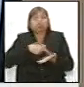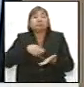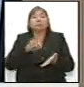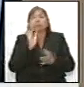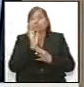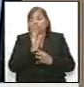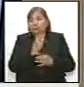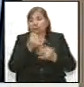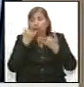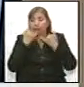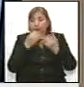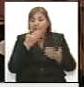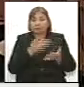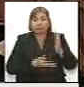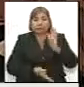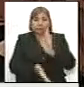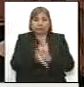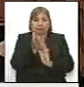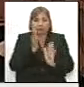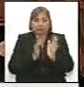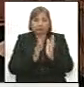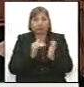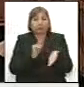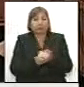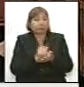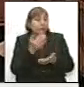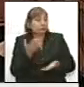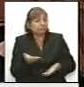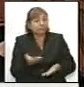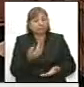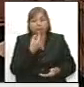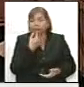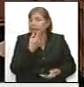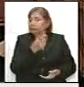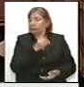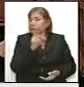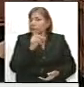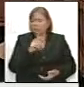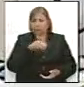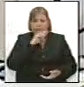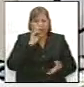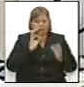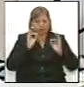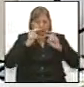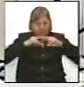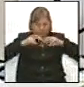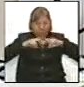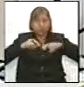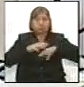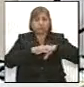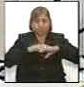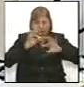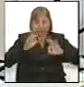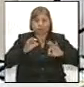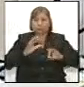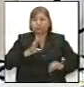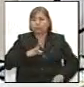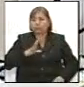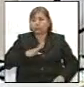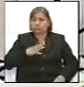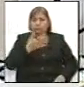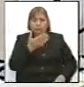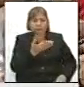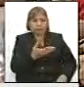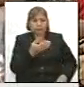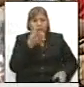representación presuntamente falsos. El titular del Parlamento dijo que no se niega a ser investigado, pero que la Comisión de Ética no era